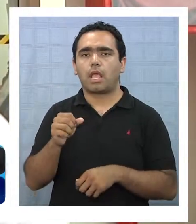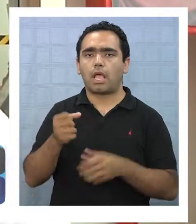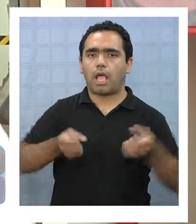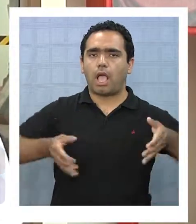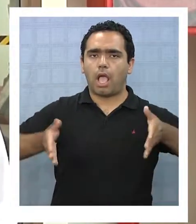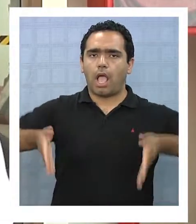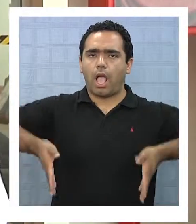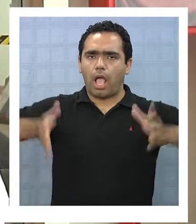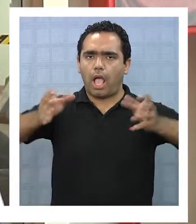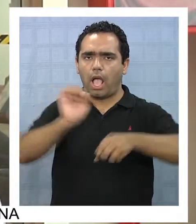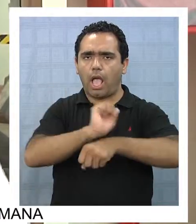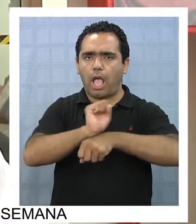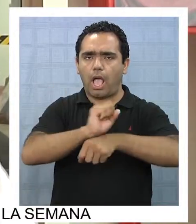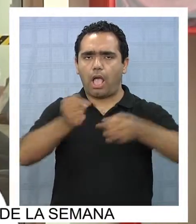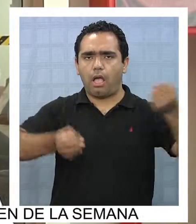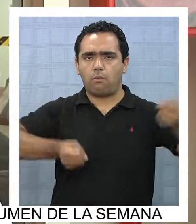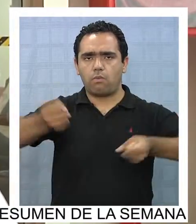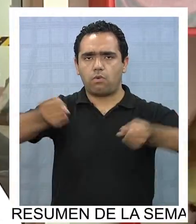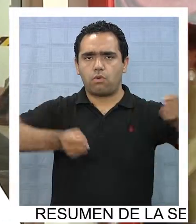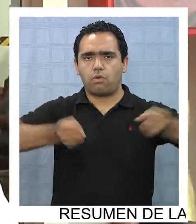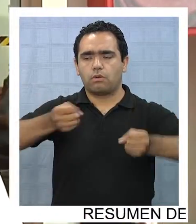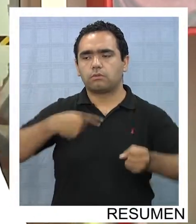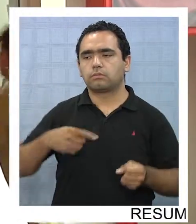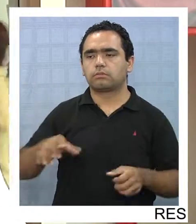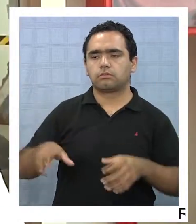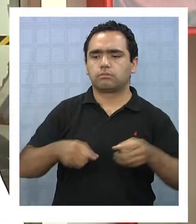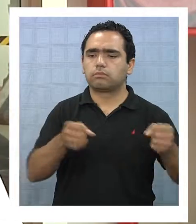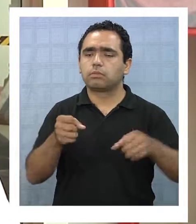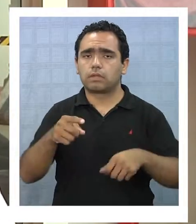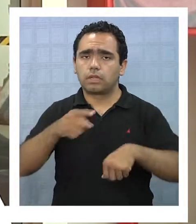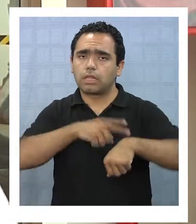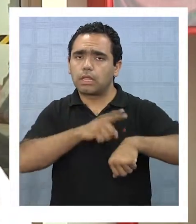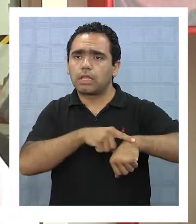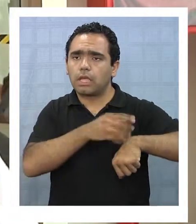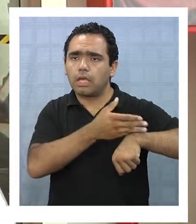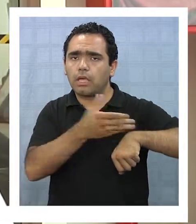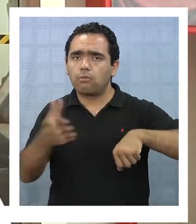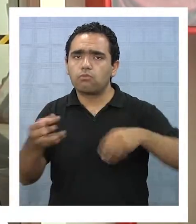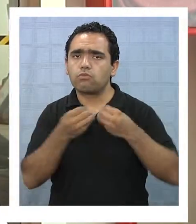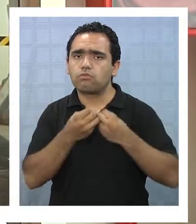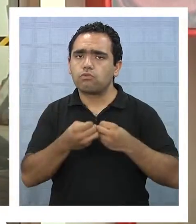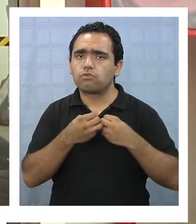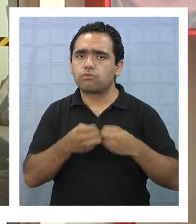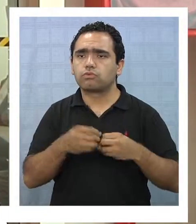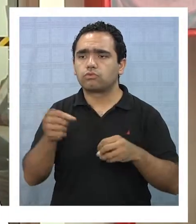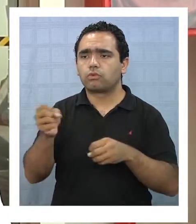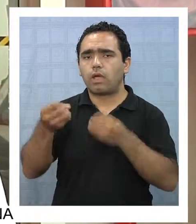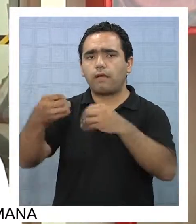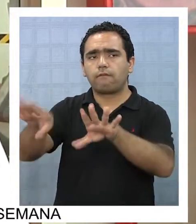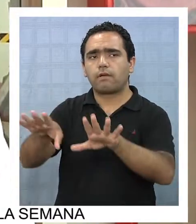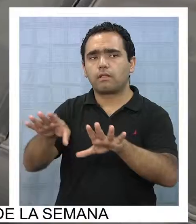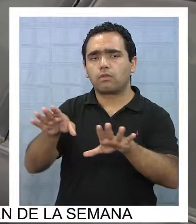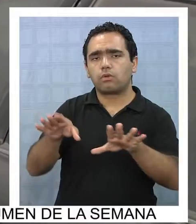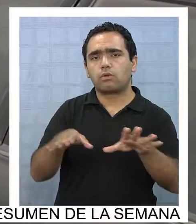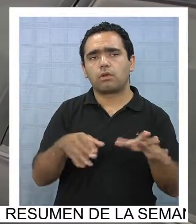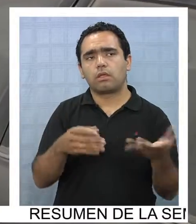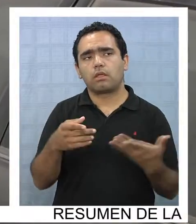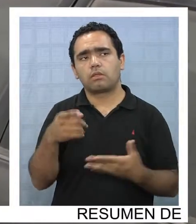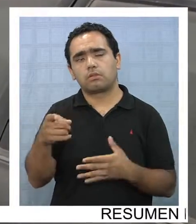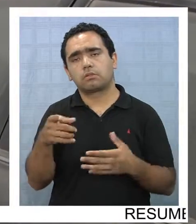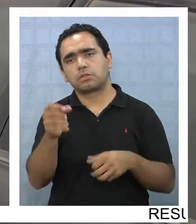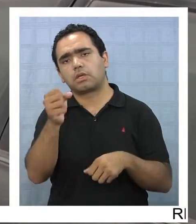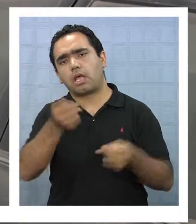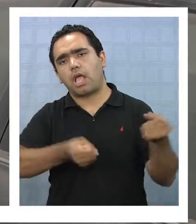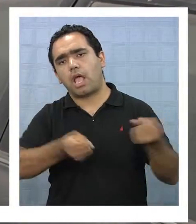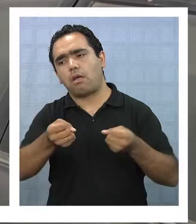anota y va a retirar estos vehículos una vez que se comprueba, no es cierto que llevan el tiempo abandonados en la vía pública.